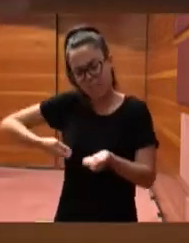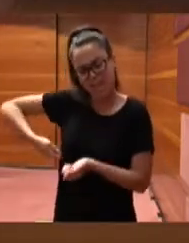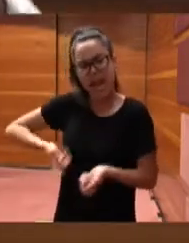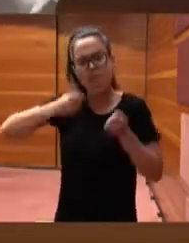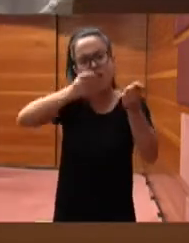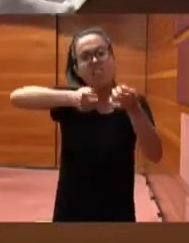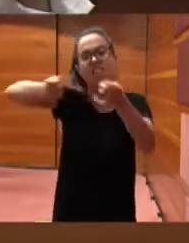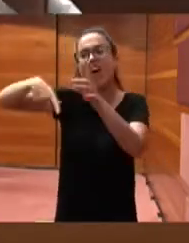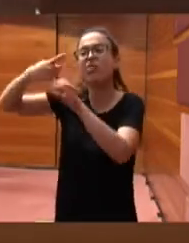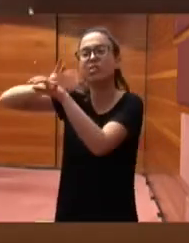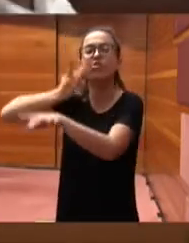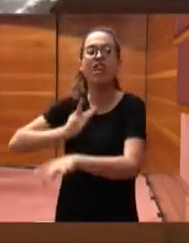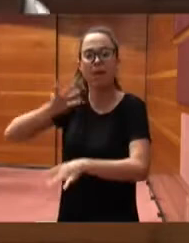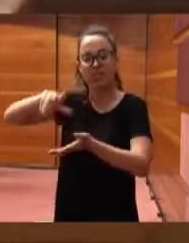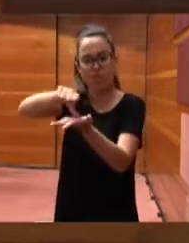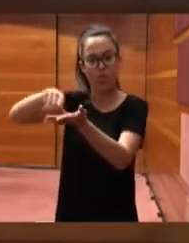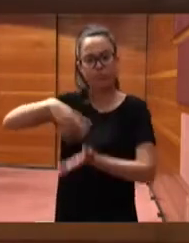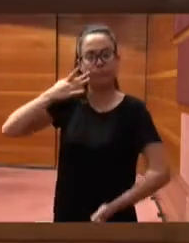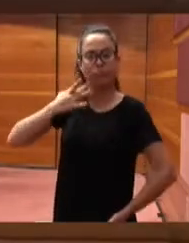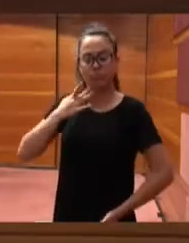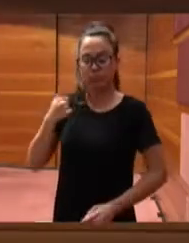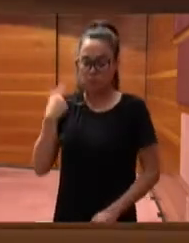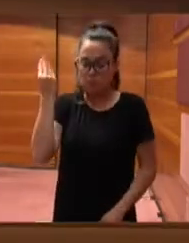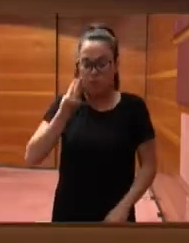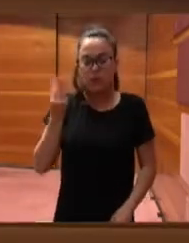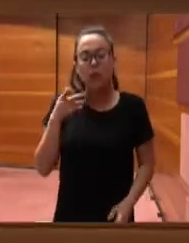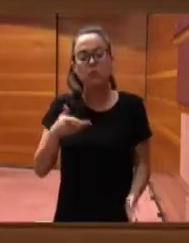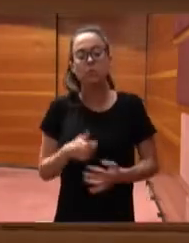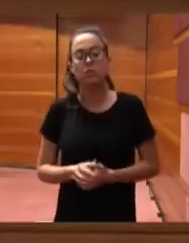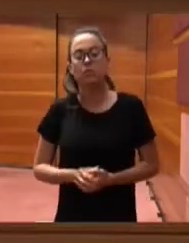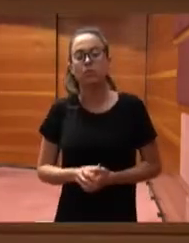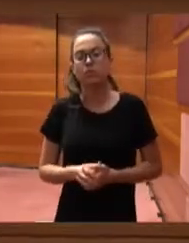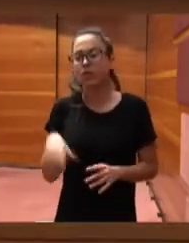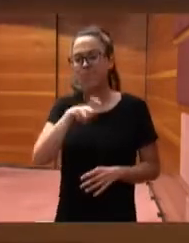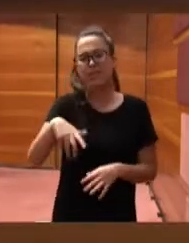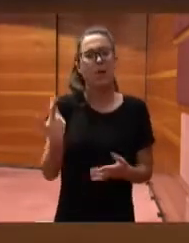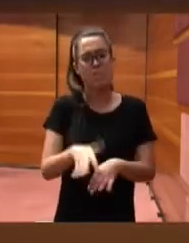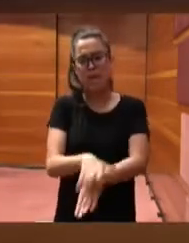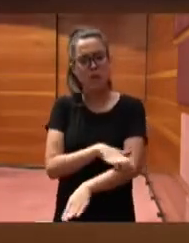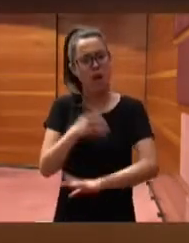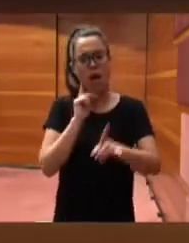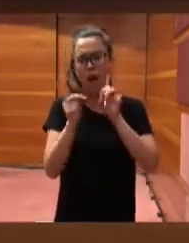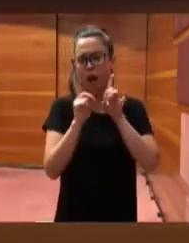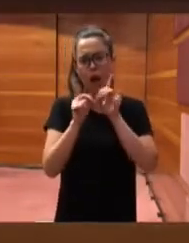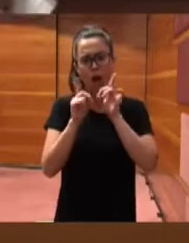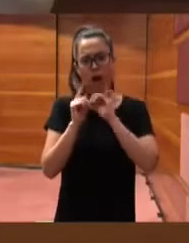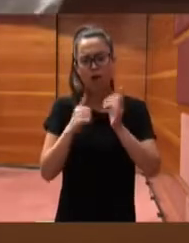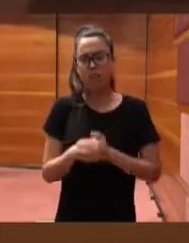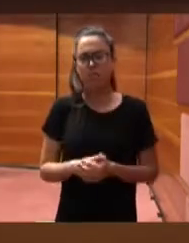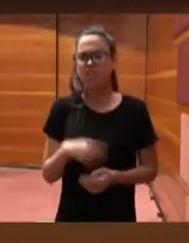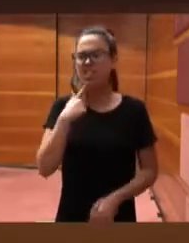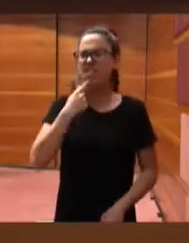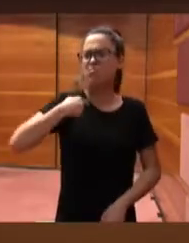Pues yo creo recordar que en esa primera edición de esa medida, lo que fue sobre todo quejas. Sí. Que lo haga